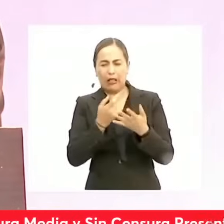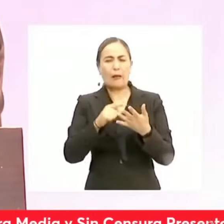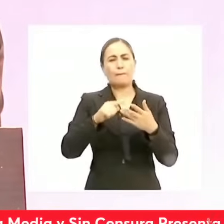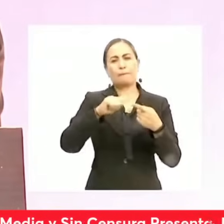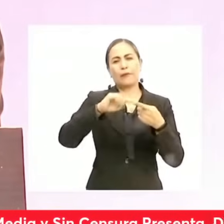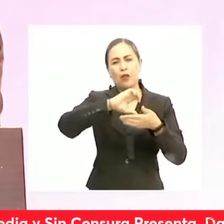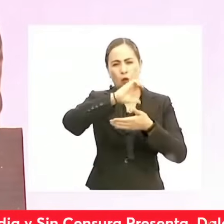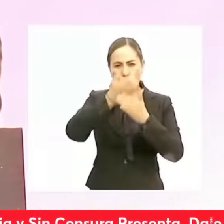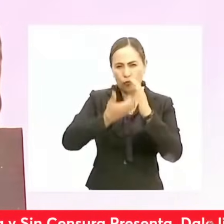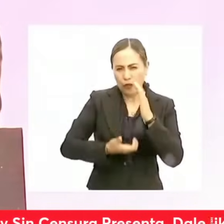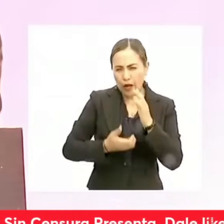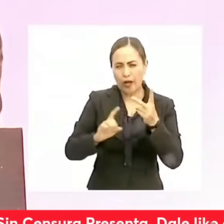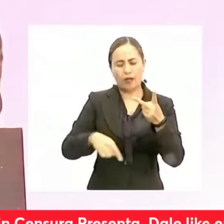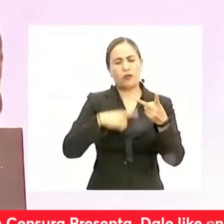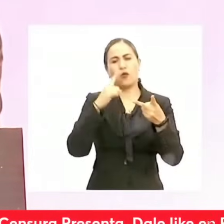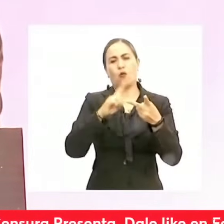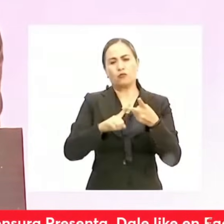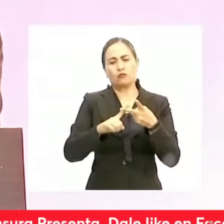riesgo,